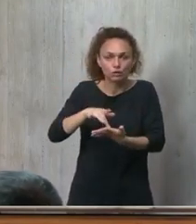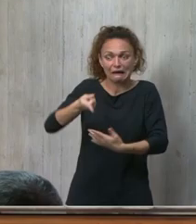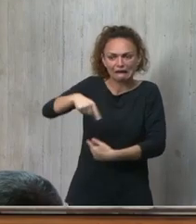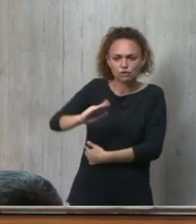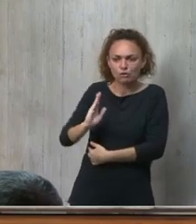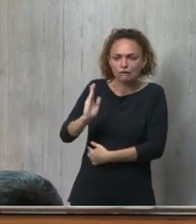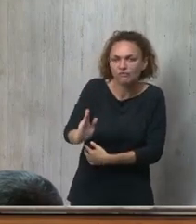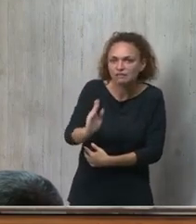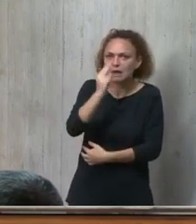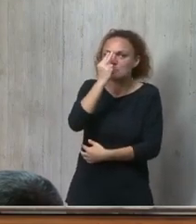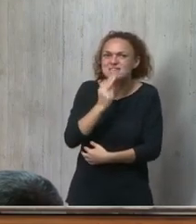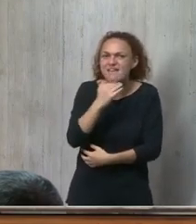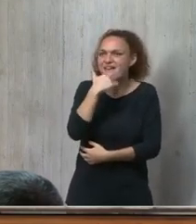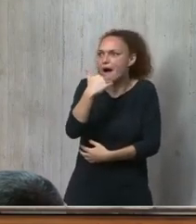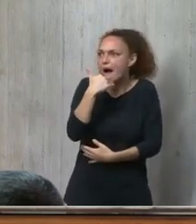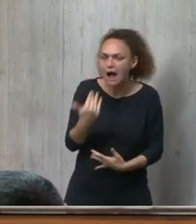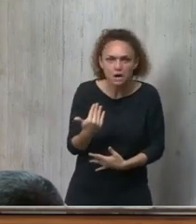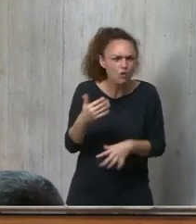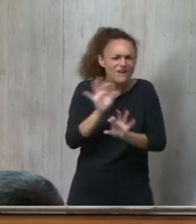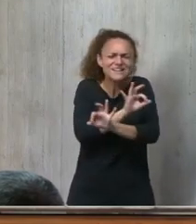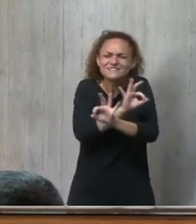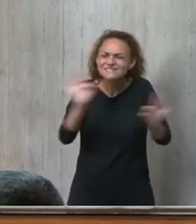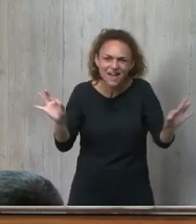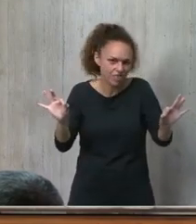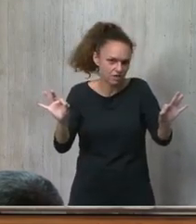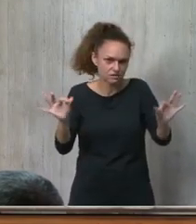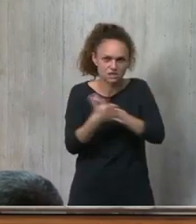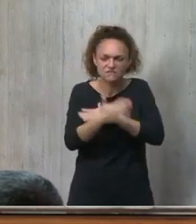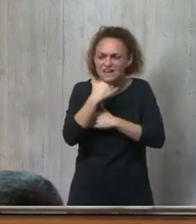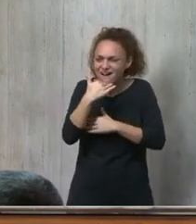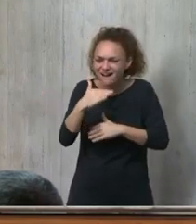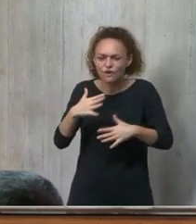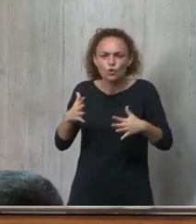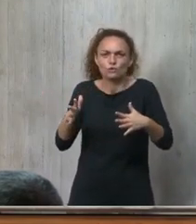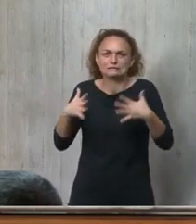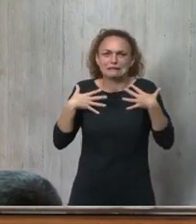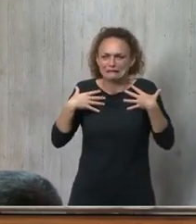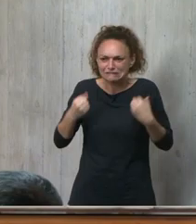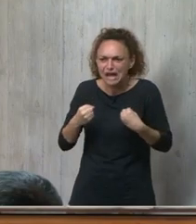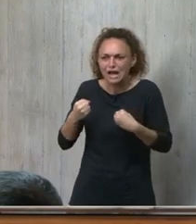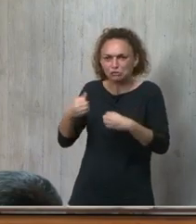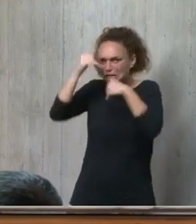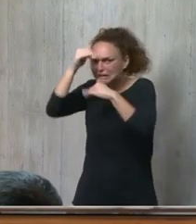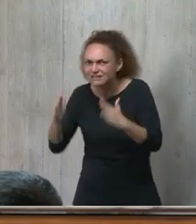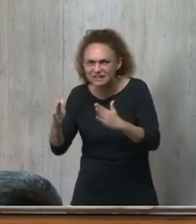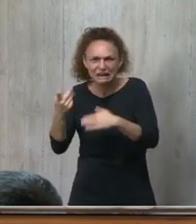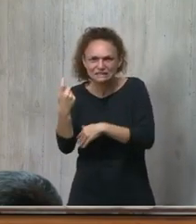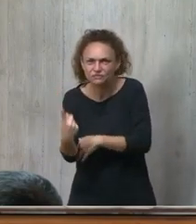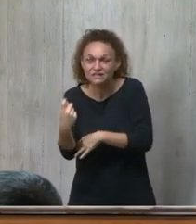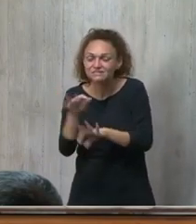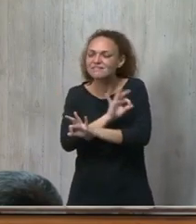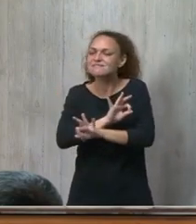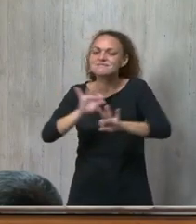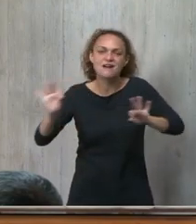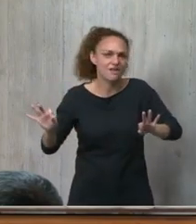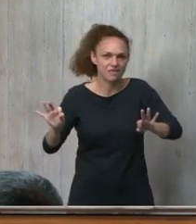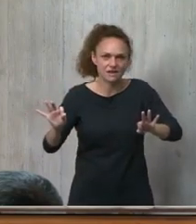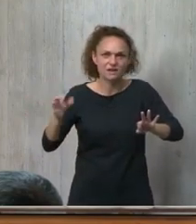un pie, tampoco ha habido alguna incidencia sanitaria, pero absolutamente mínima, una contusión, una gastroenteritis, no tiene que ver con